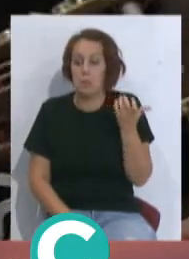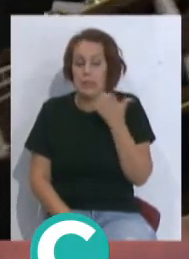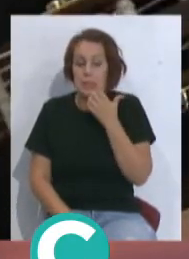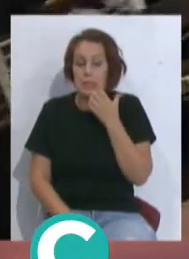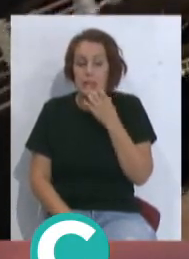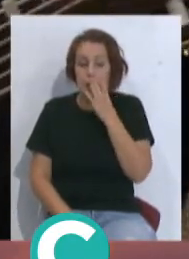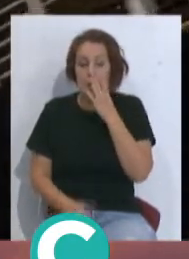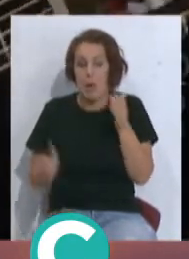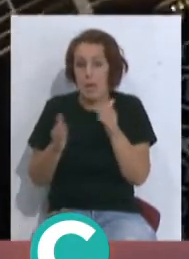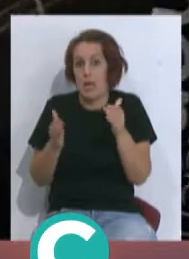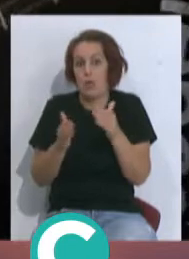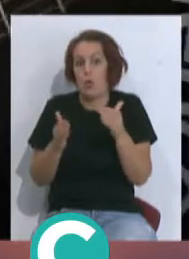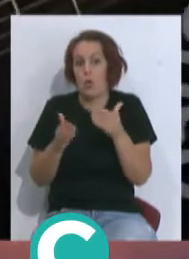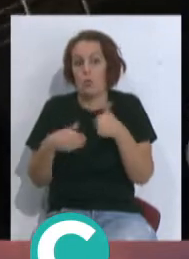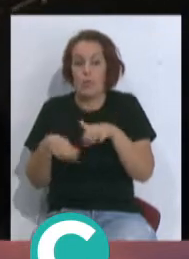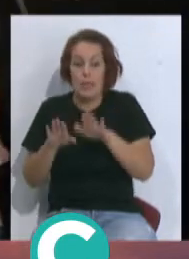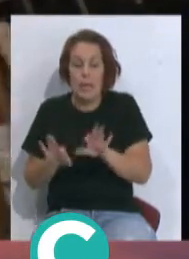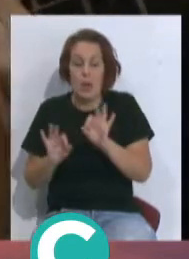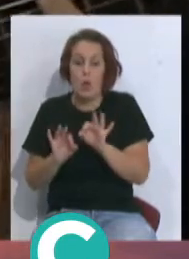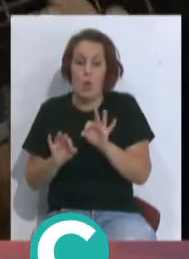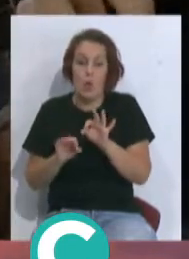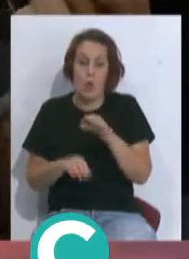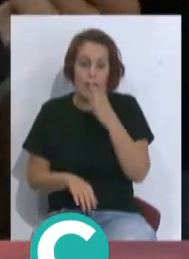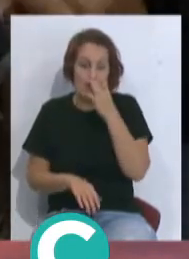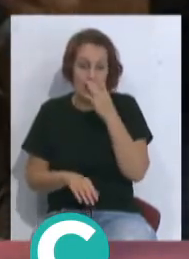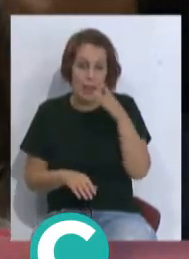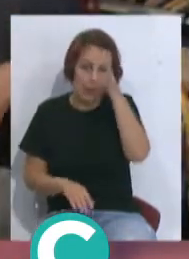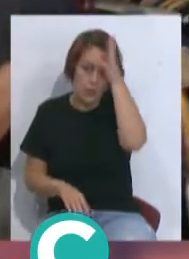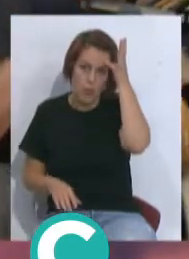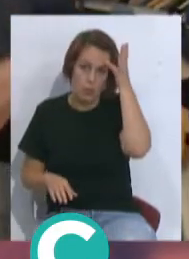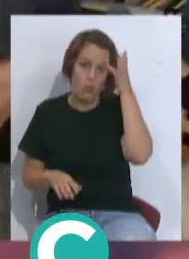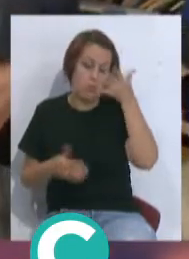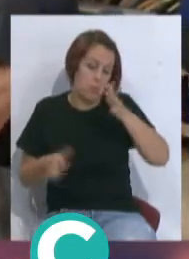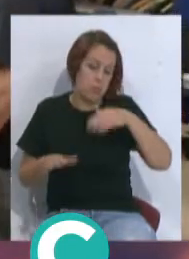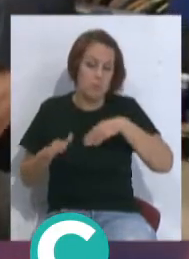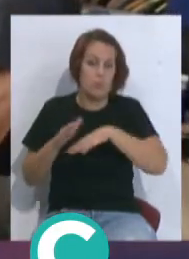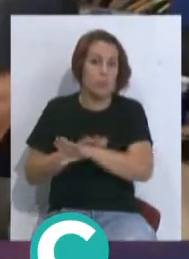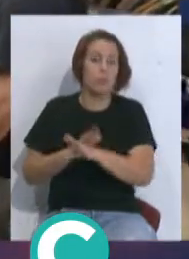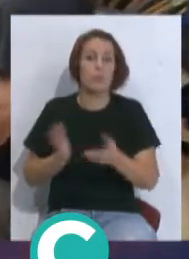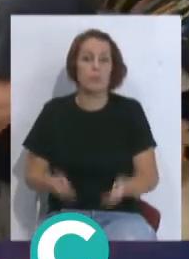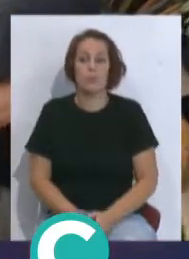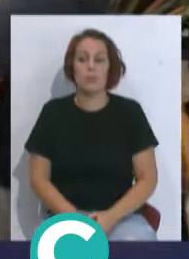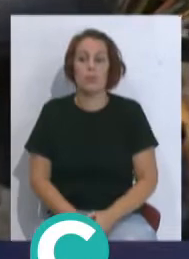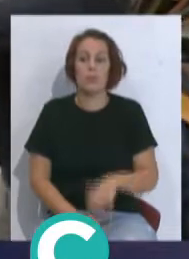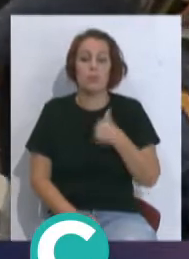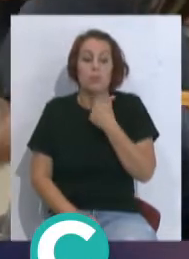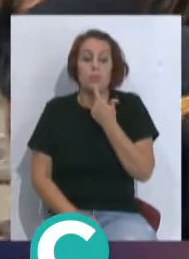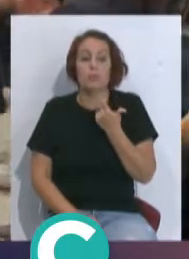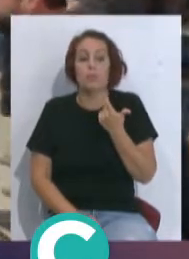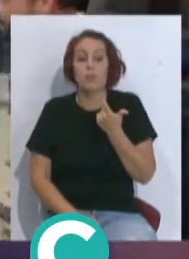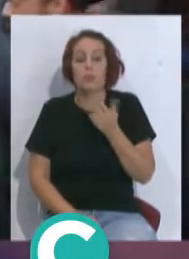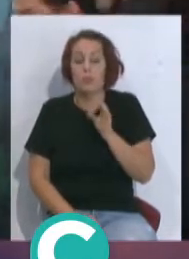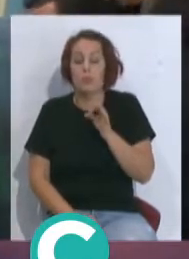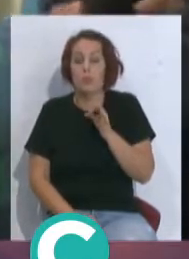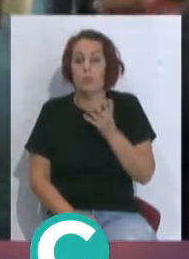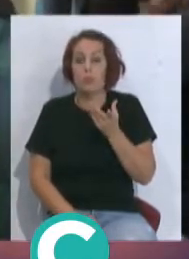carnaval chiquito se tiene que suspender o dejarlo para el carnaval de verano, pues que se deje. En tal caso, yo digo, coincidí